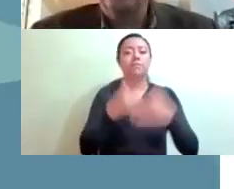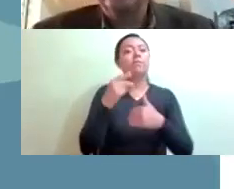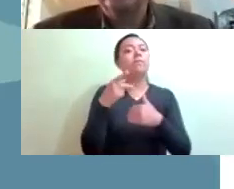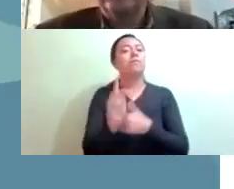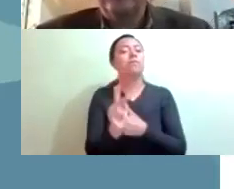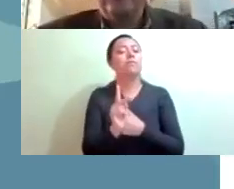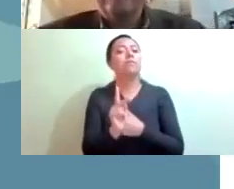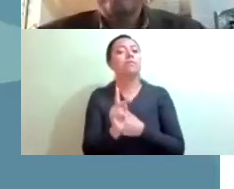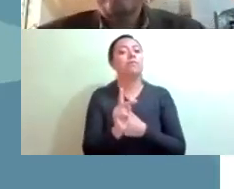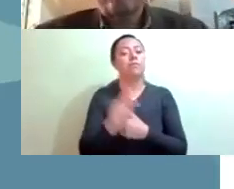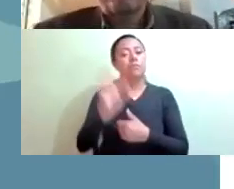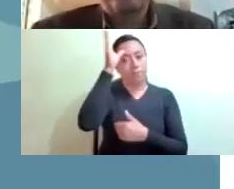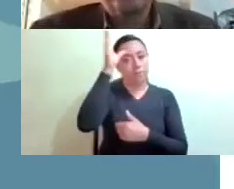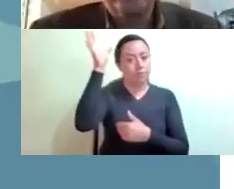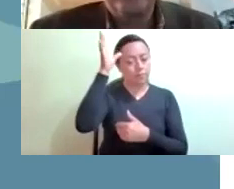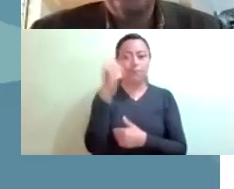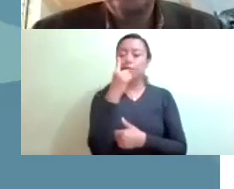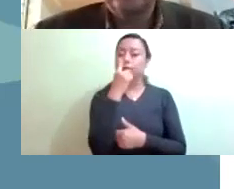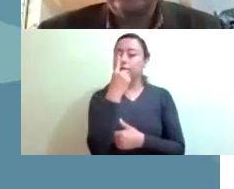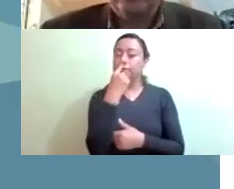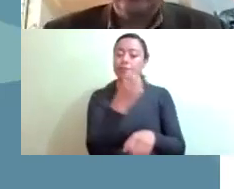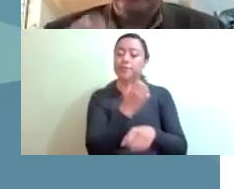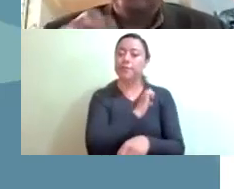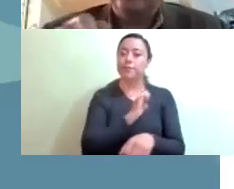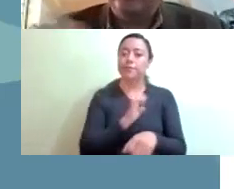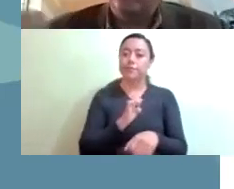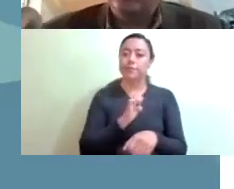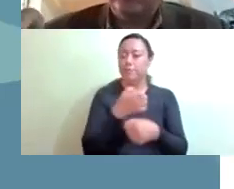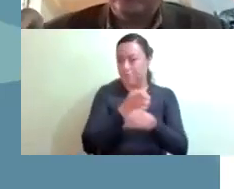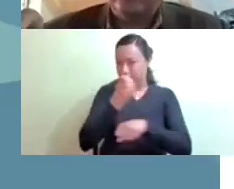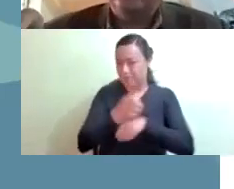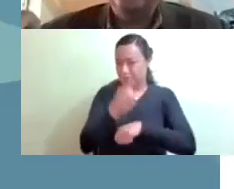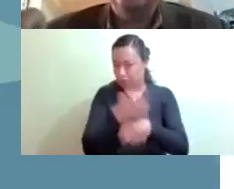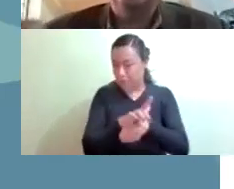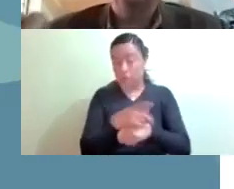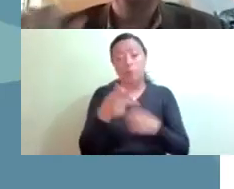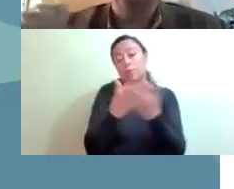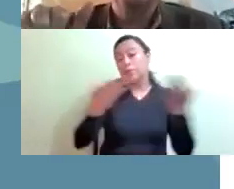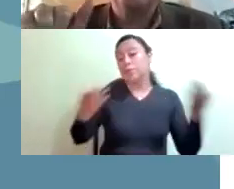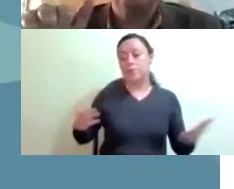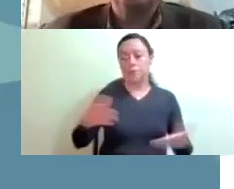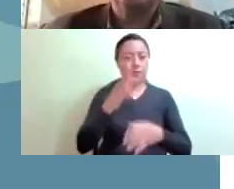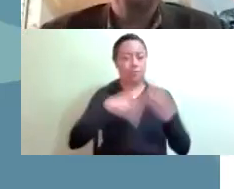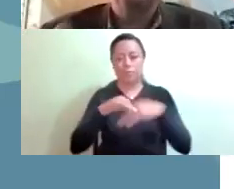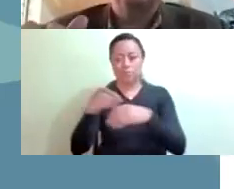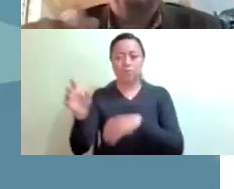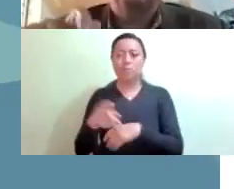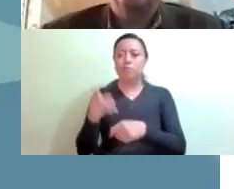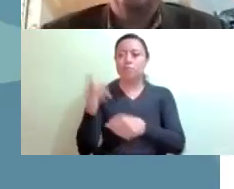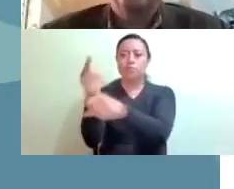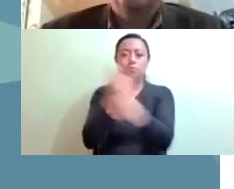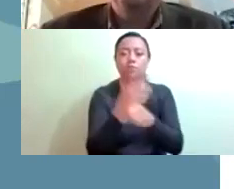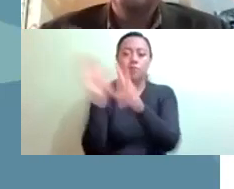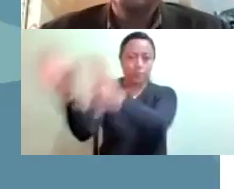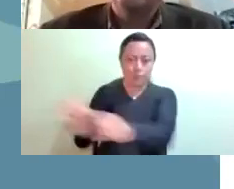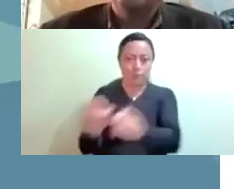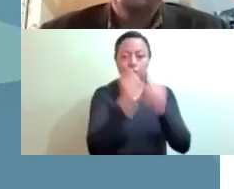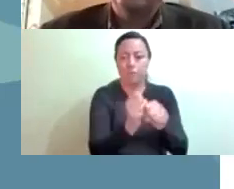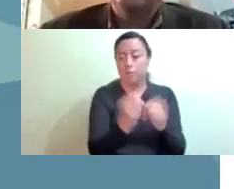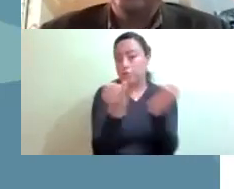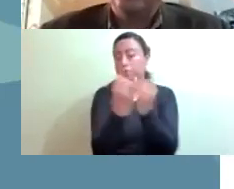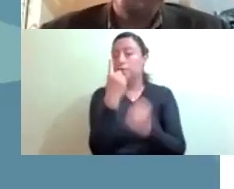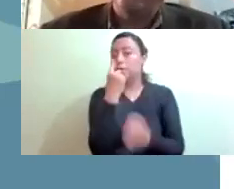la Policía Estatal. La Policía Estatal y las detenciones que hacía, y también la Policía de Investigación y las